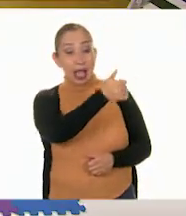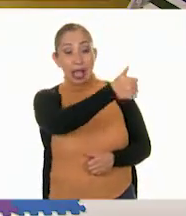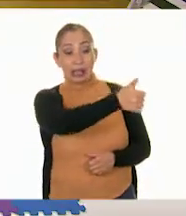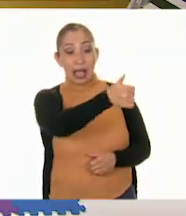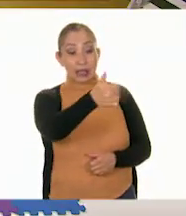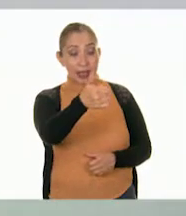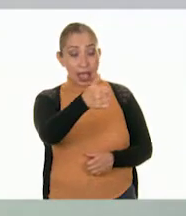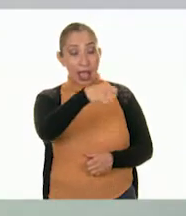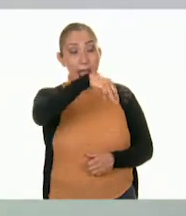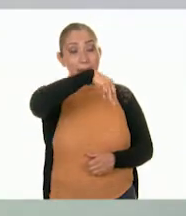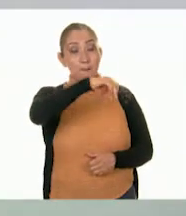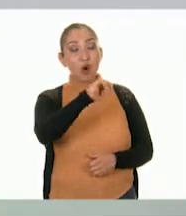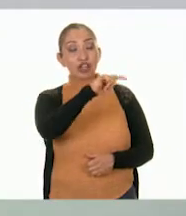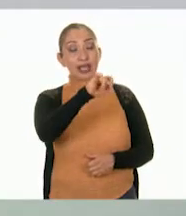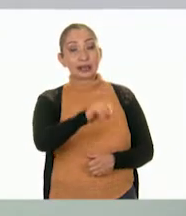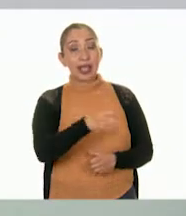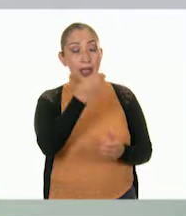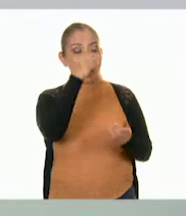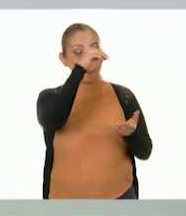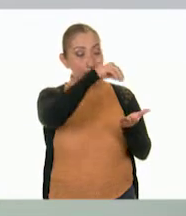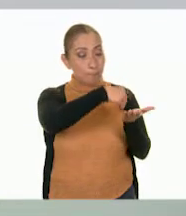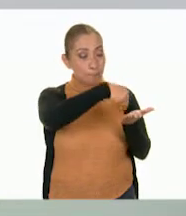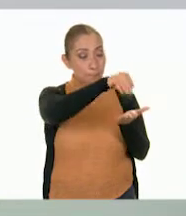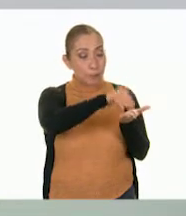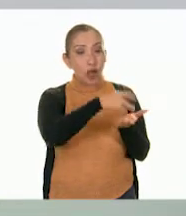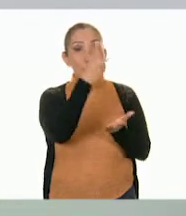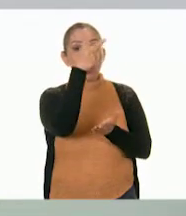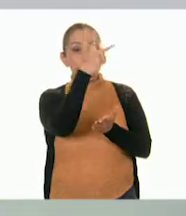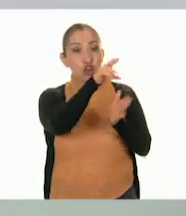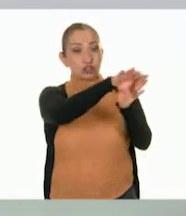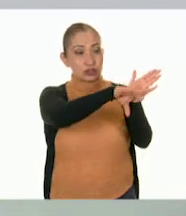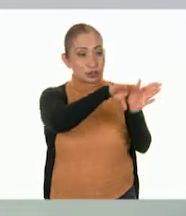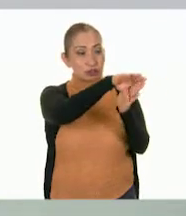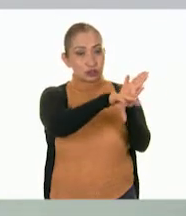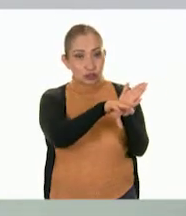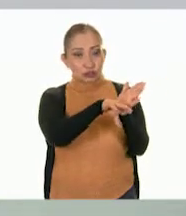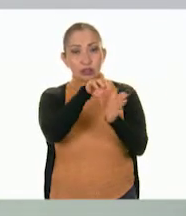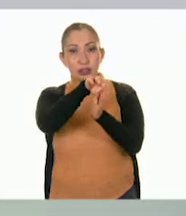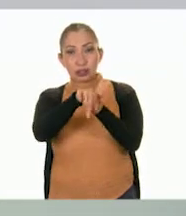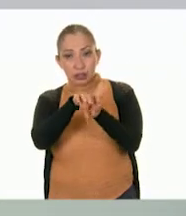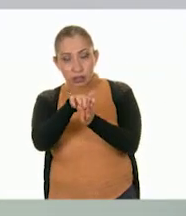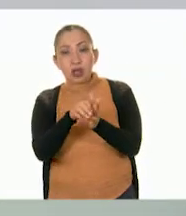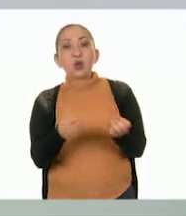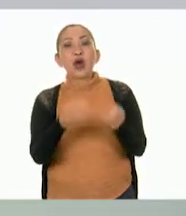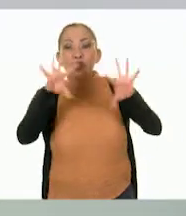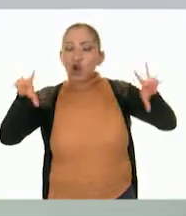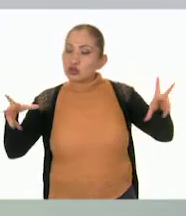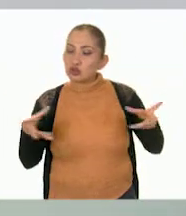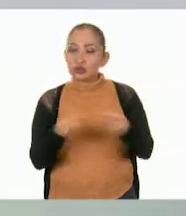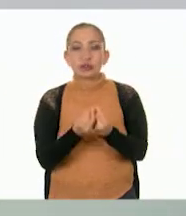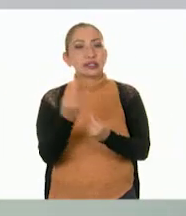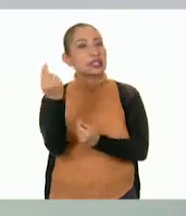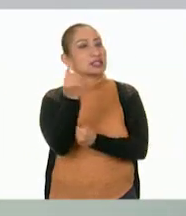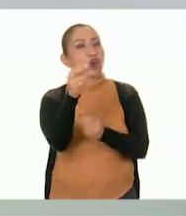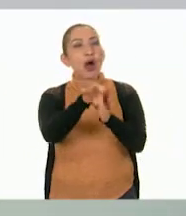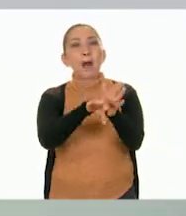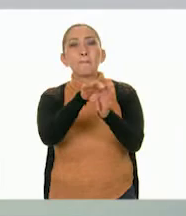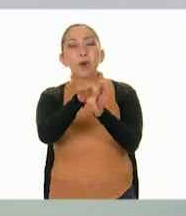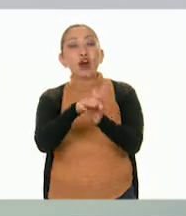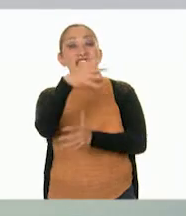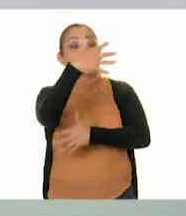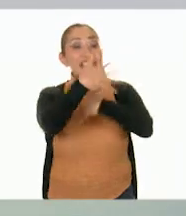si a cada mollete le pongo 2 rebanadas de jamón, ¿cuántas rebanadas necesito para preparar